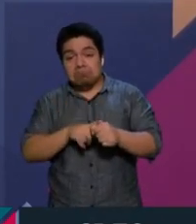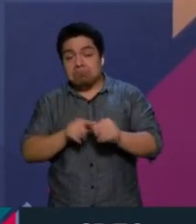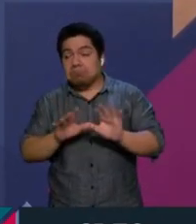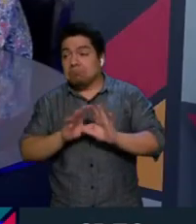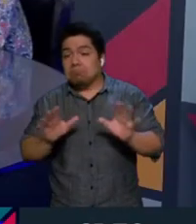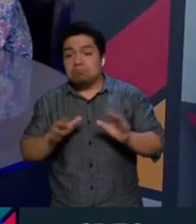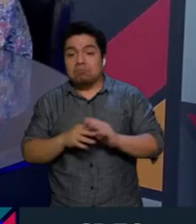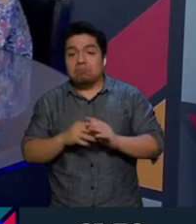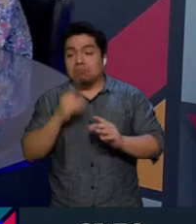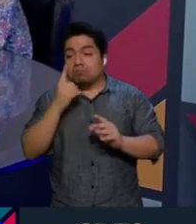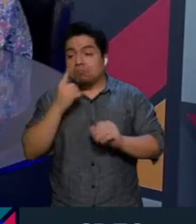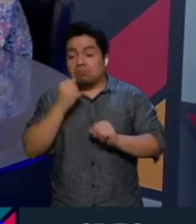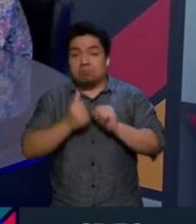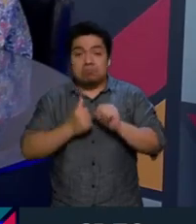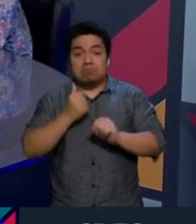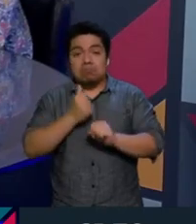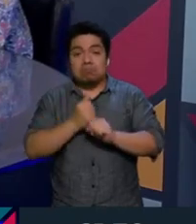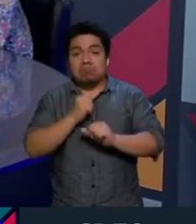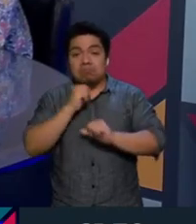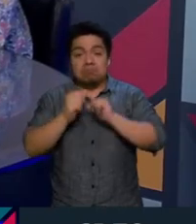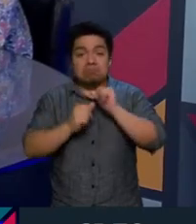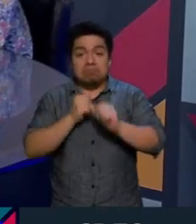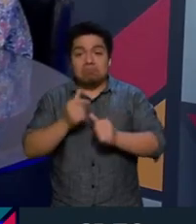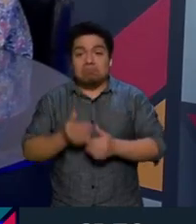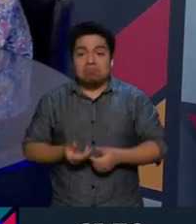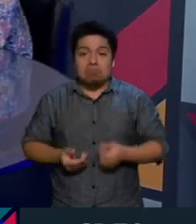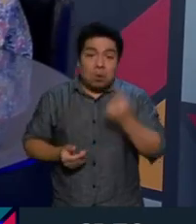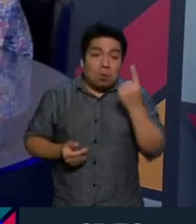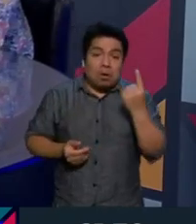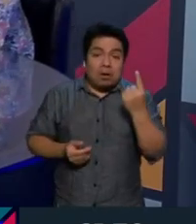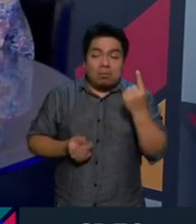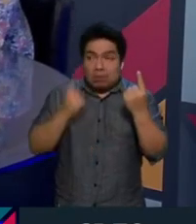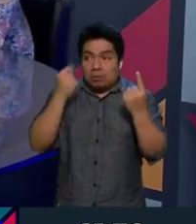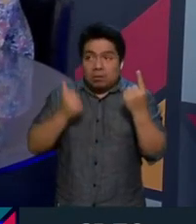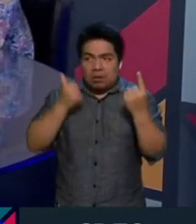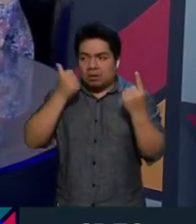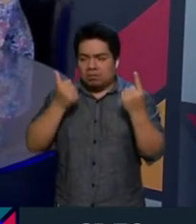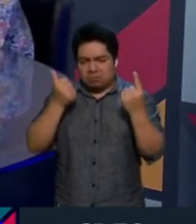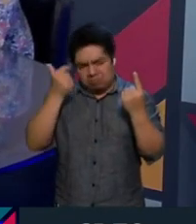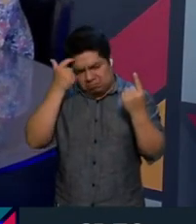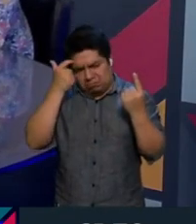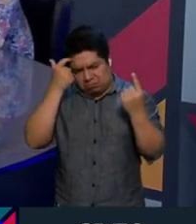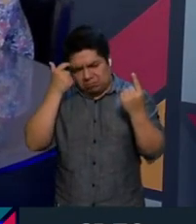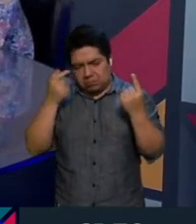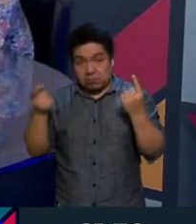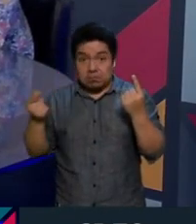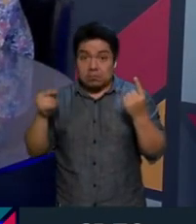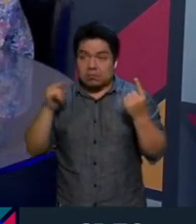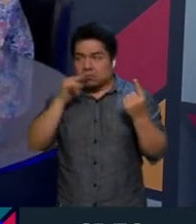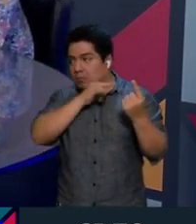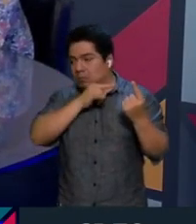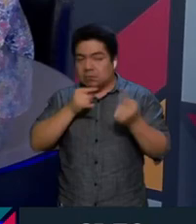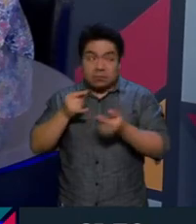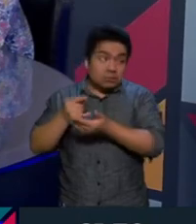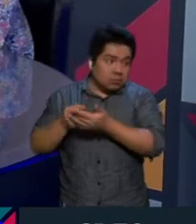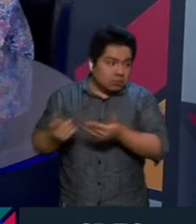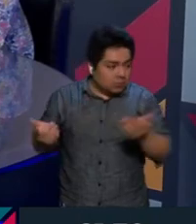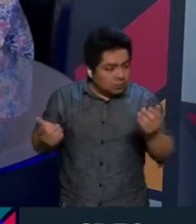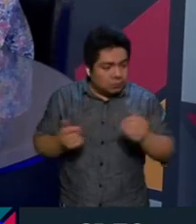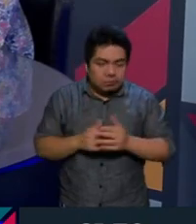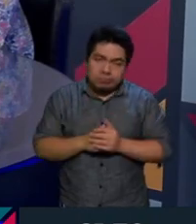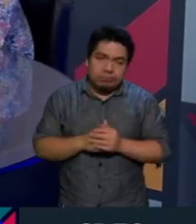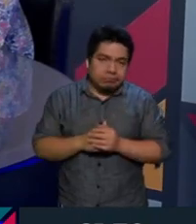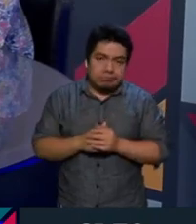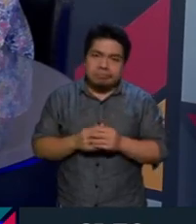significaba que en un año no hubiera habido sesiones, ¿no? Entonces, un cinismo total y absoluto.